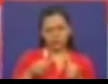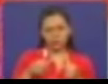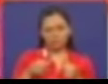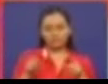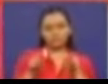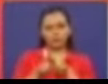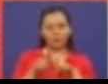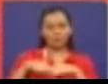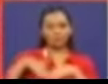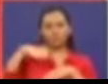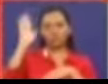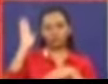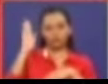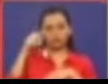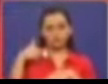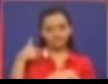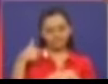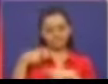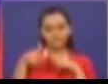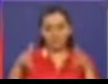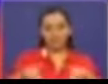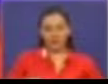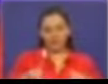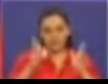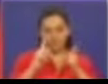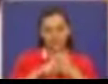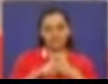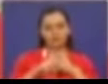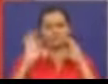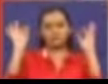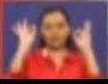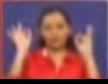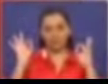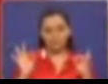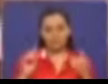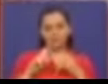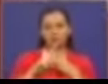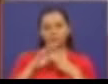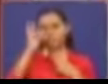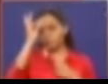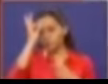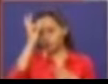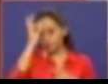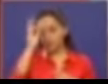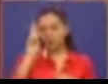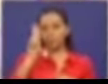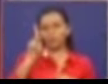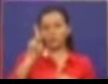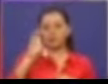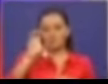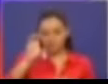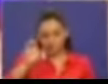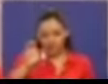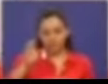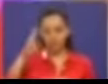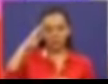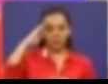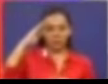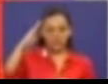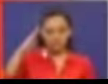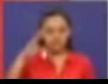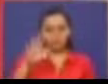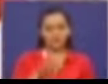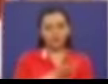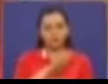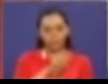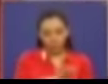es extremadamente bueno. Son las carreteras, las hidroeléctricas, los hospitales, las UPCs, las escuelas del milenio, los centros